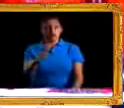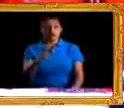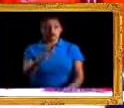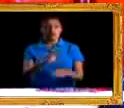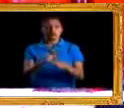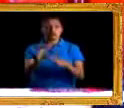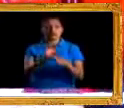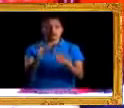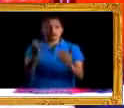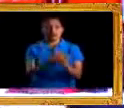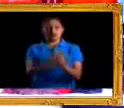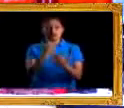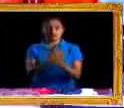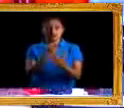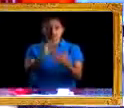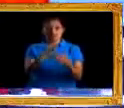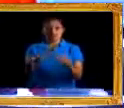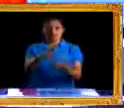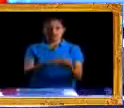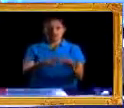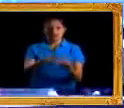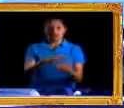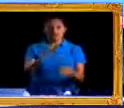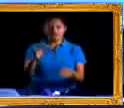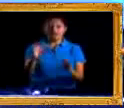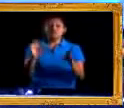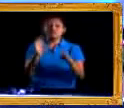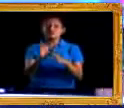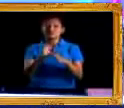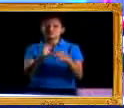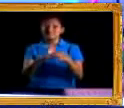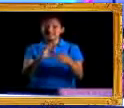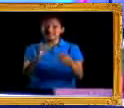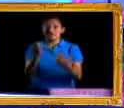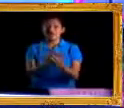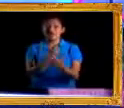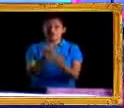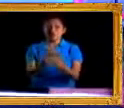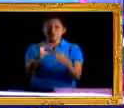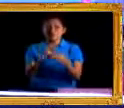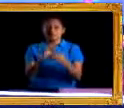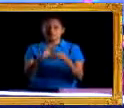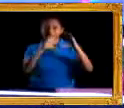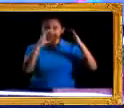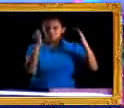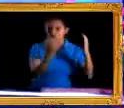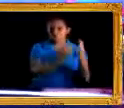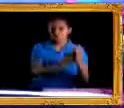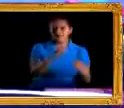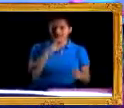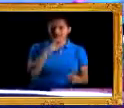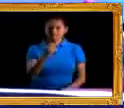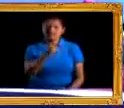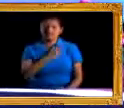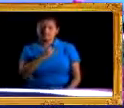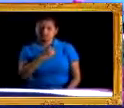la economía del reino y la atmósfera de la economía del sistema de este mundo, hermano, que es la